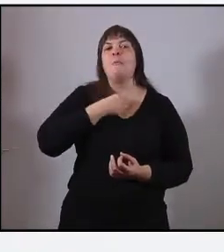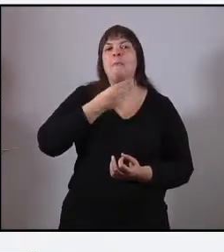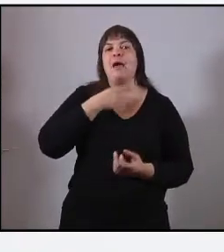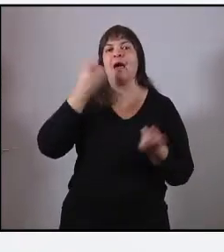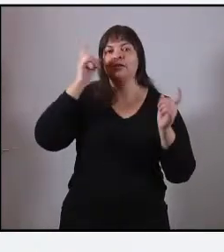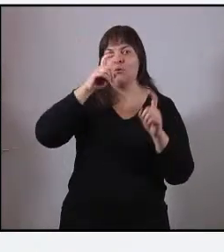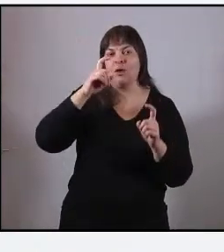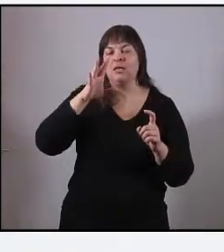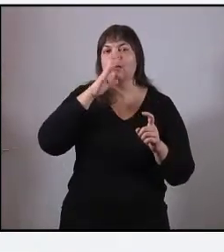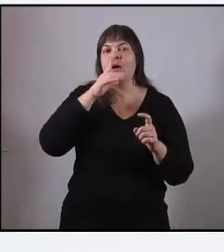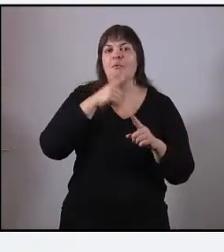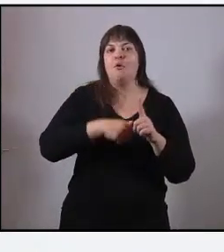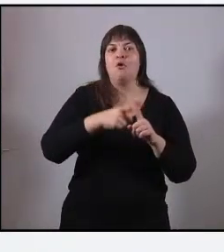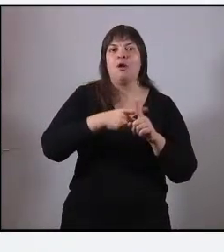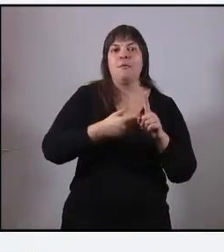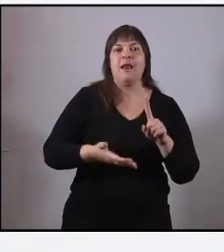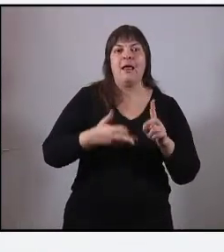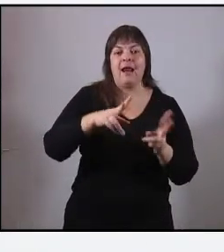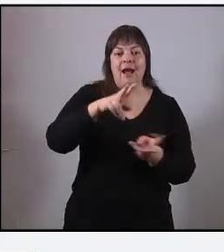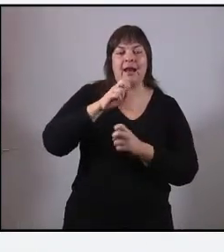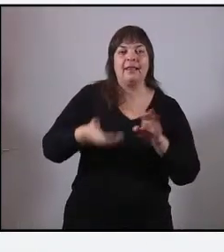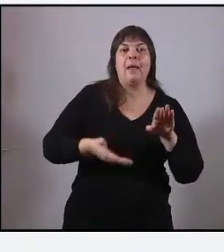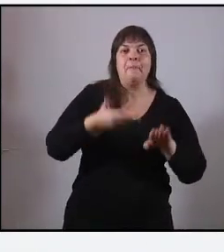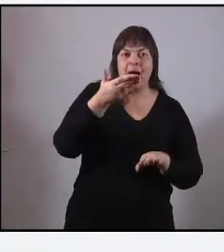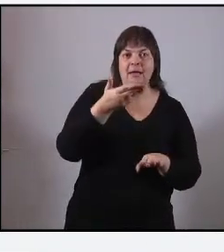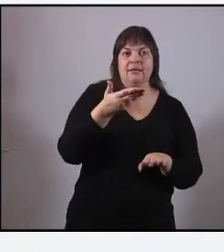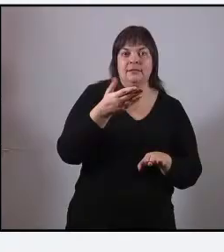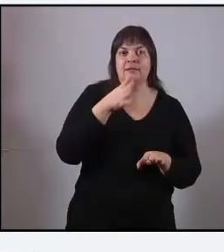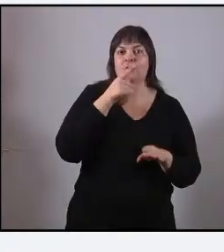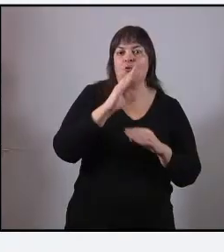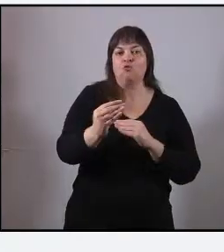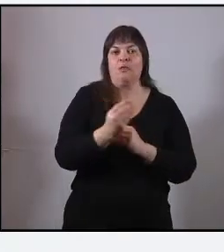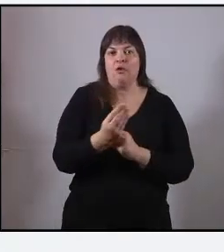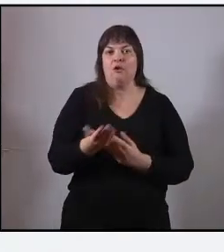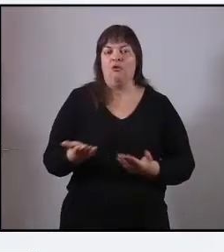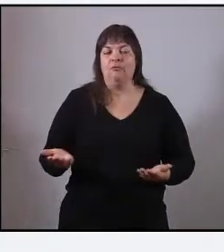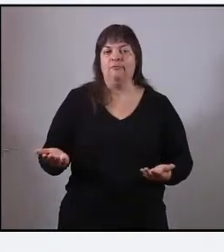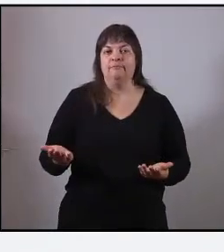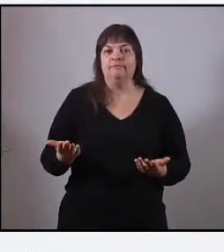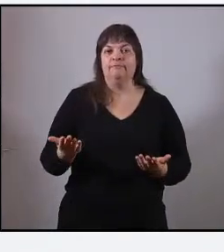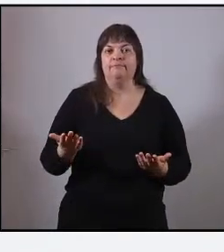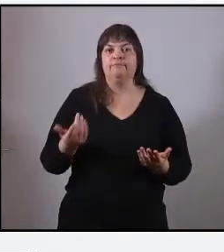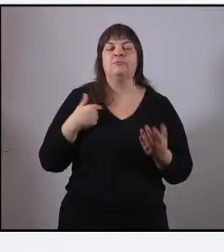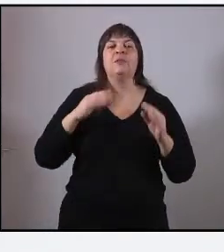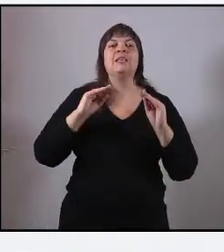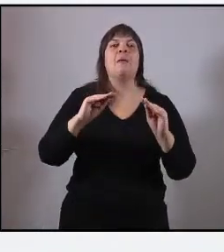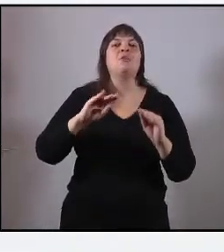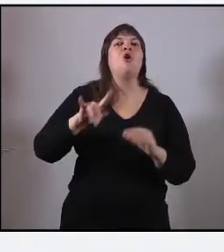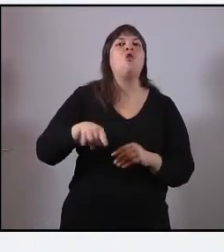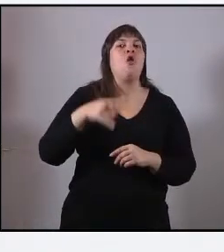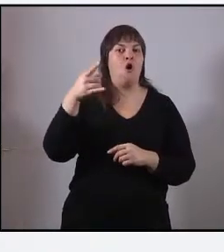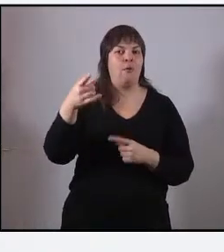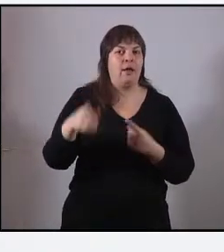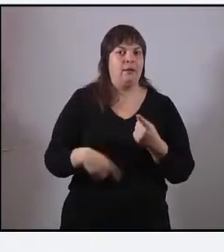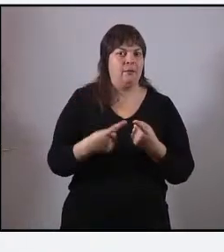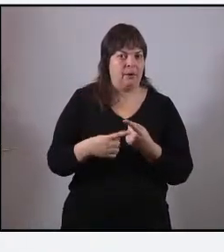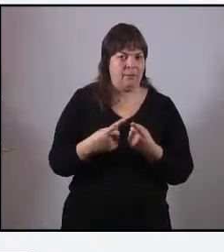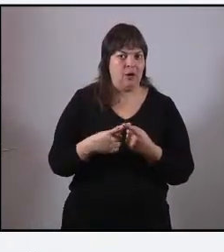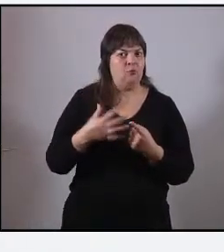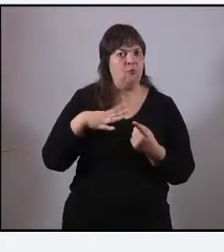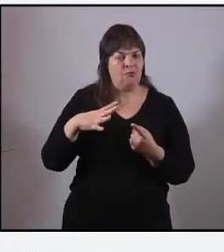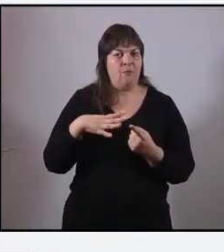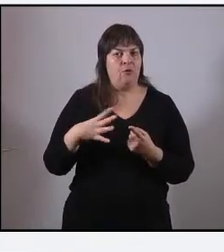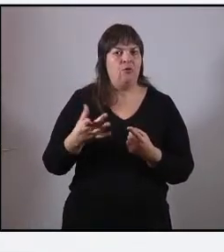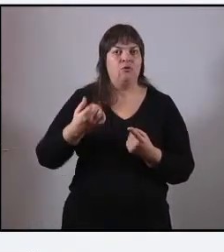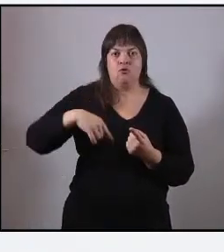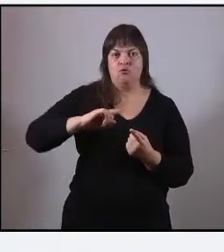porque se elevan sus niveles de renta al recibir estas ayudas. Llamamiento doble. En primer lugar, que por favor